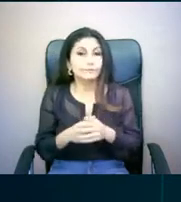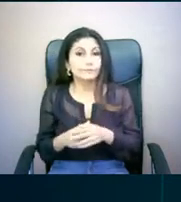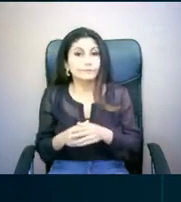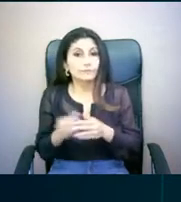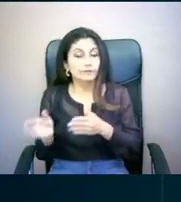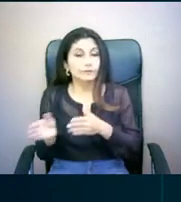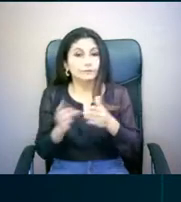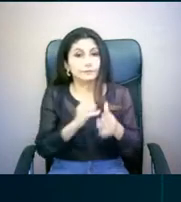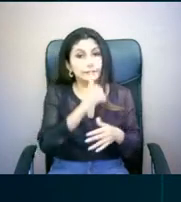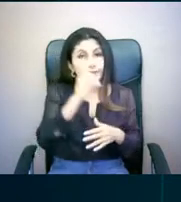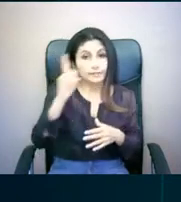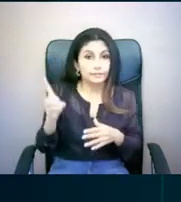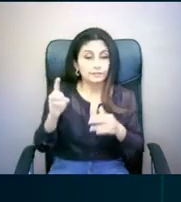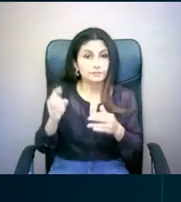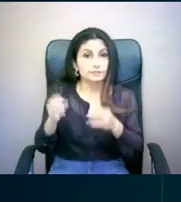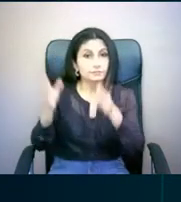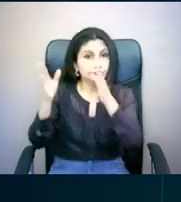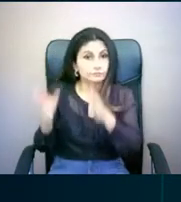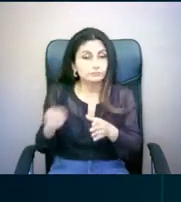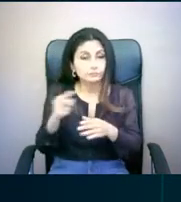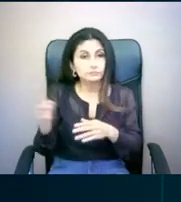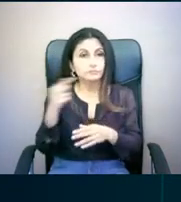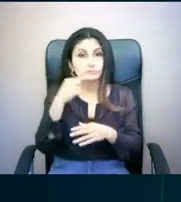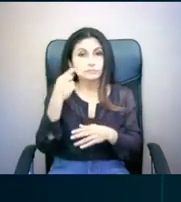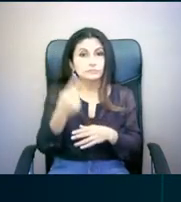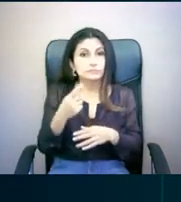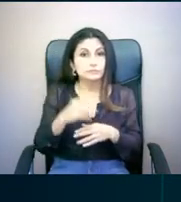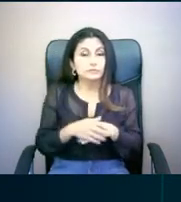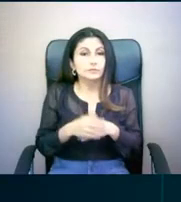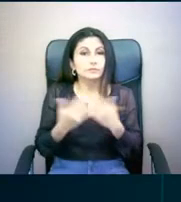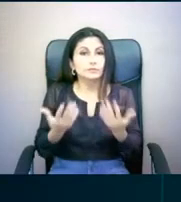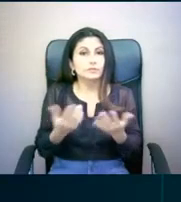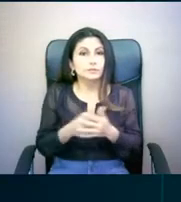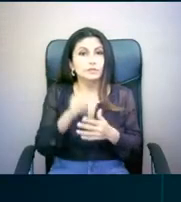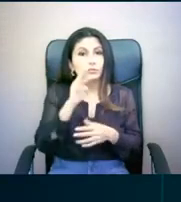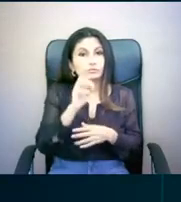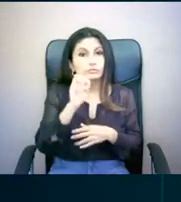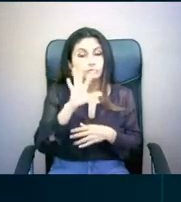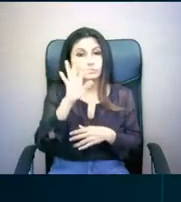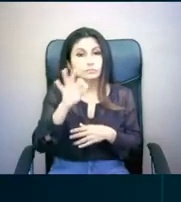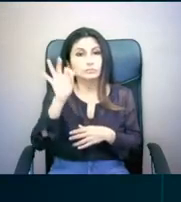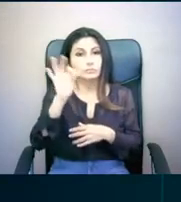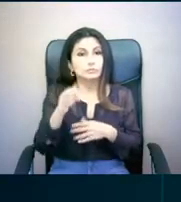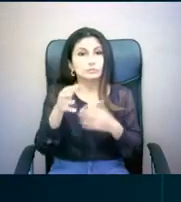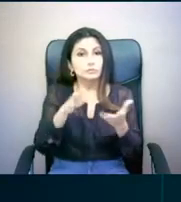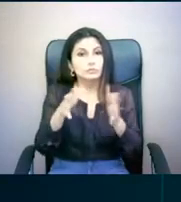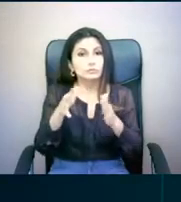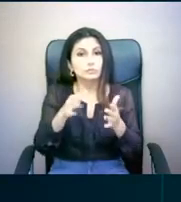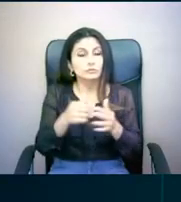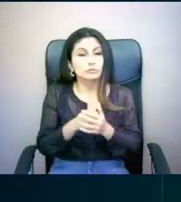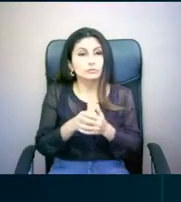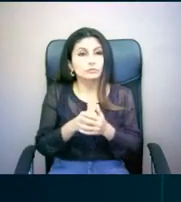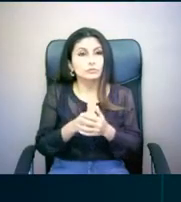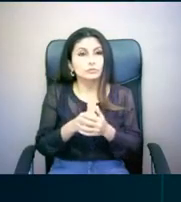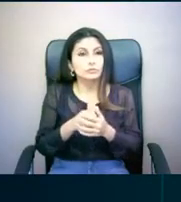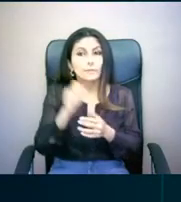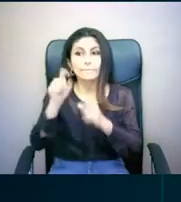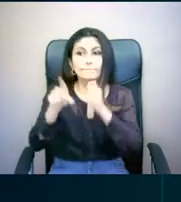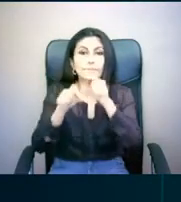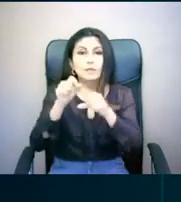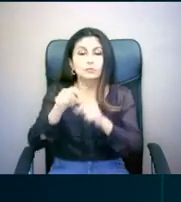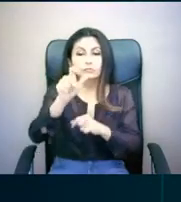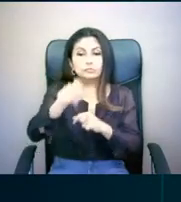pues es algo de la Prader, y es que nos habla que el 85% dice que de los